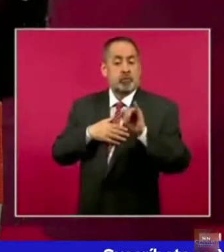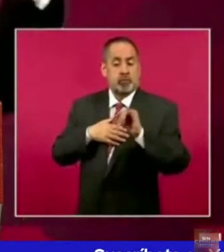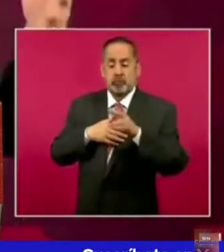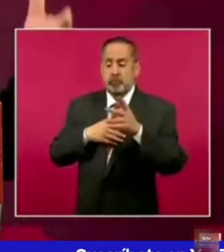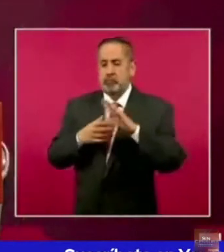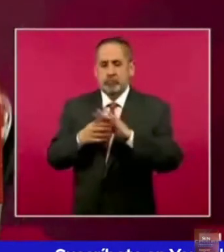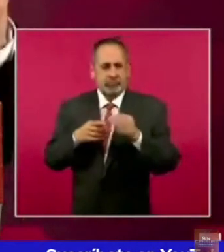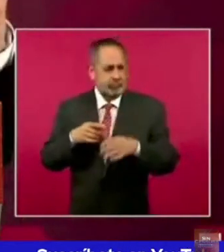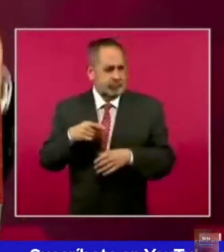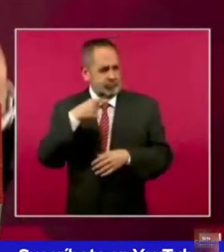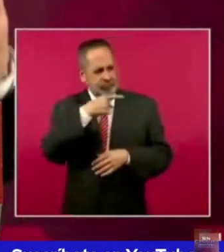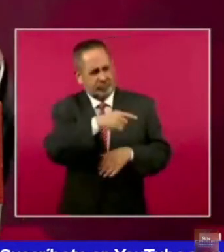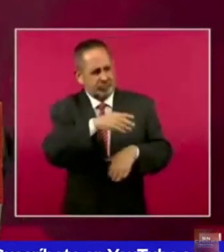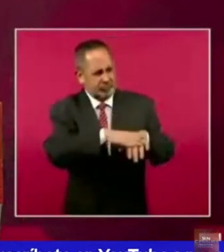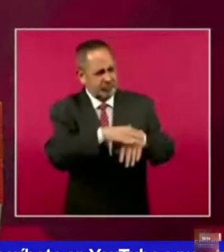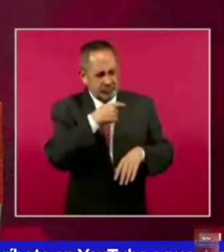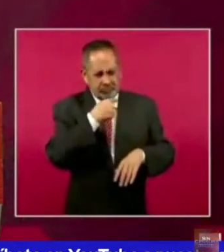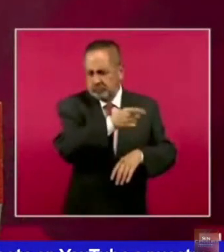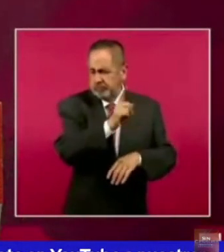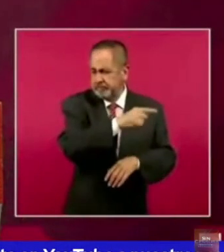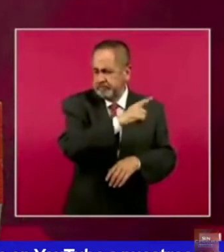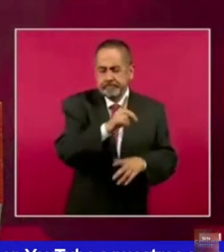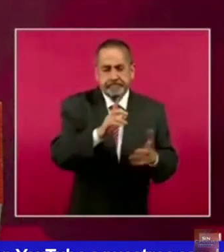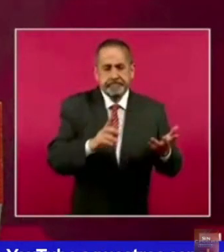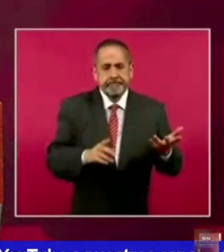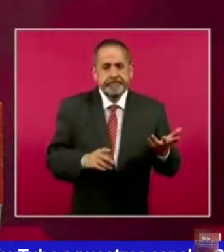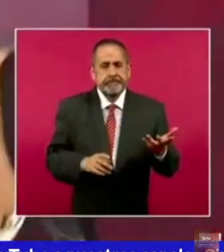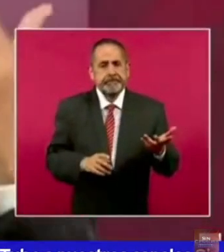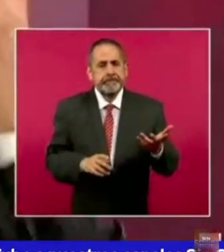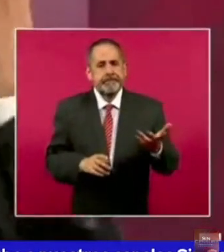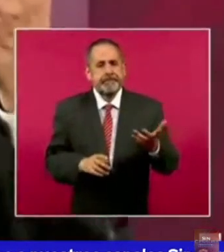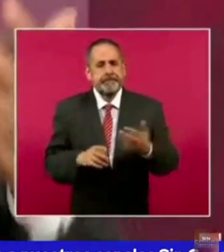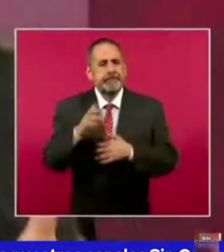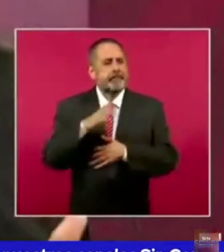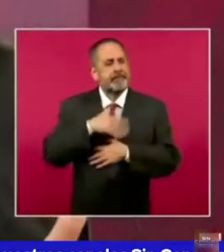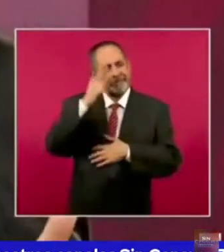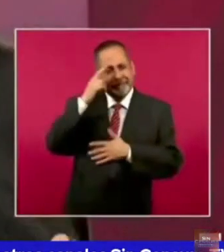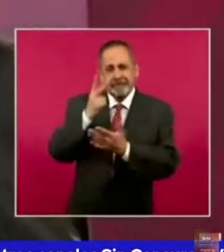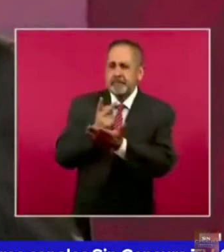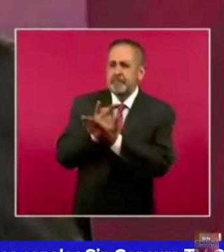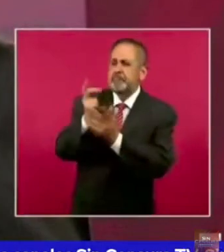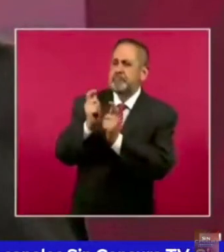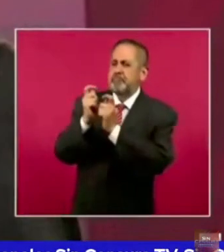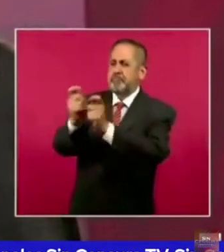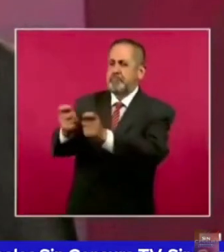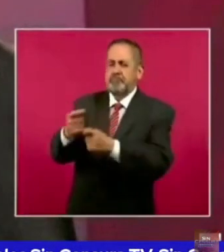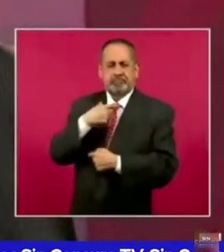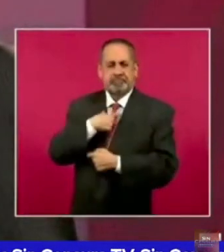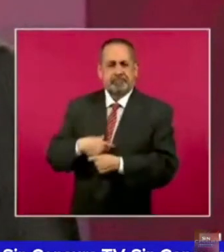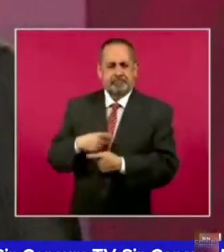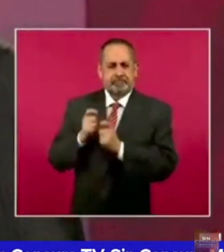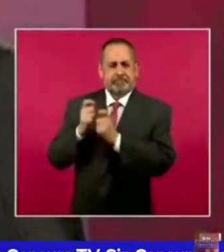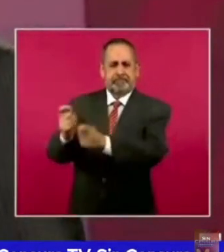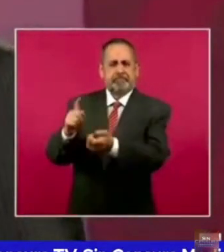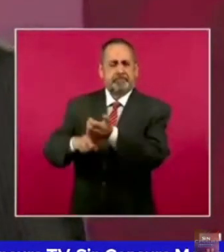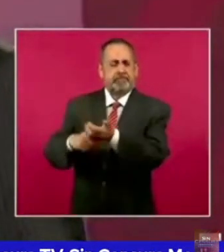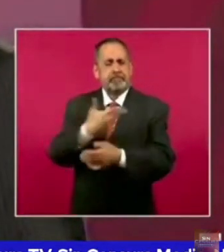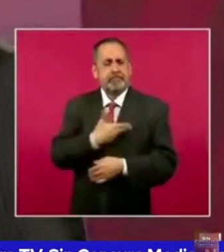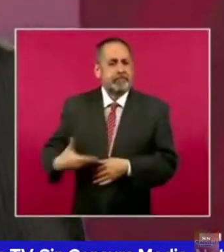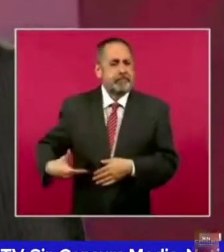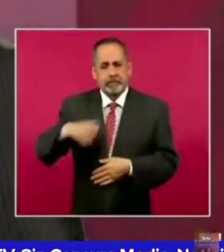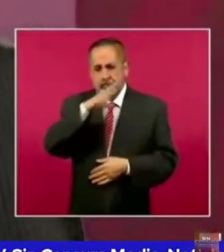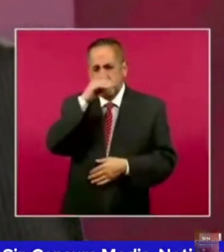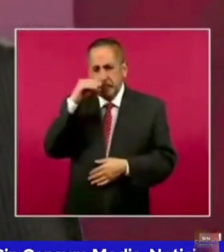porque le otorgamos una condecoración al presidente de Cuba,